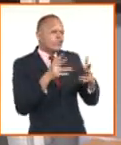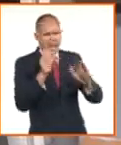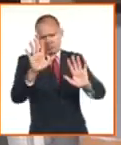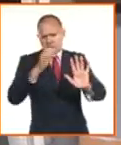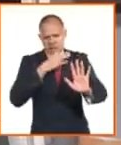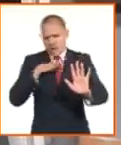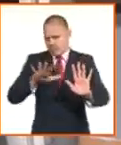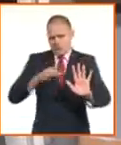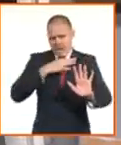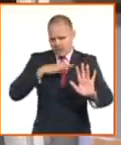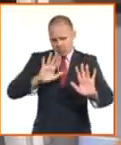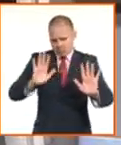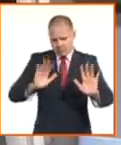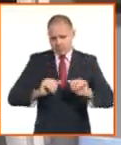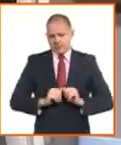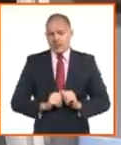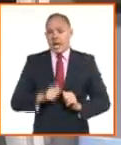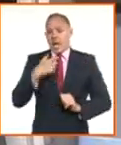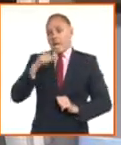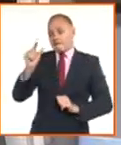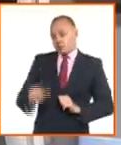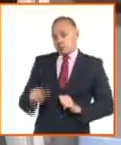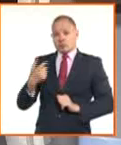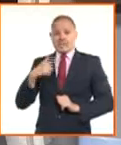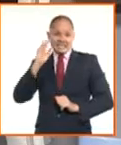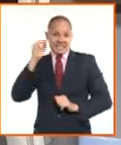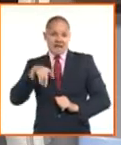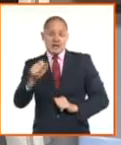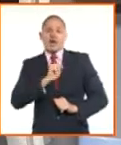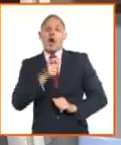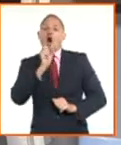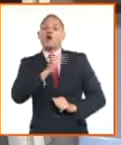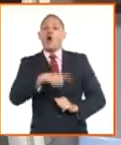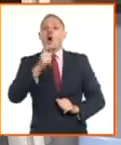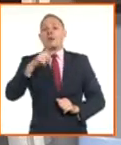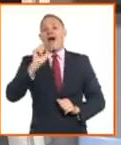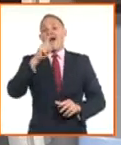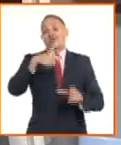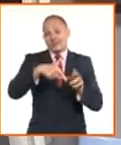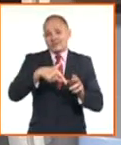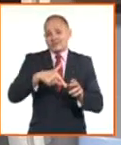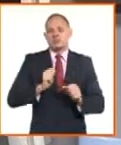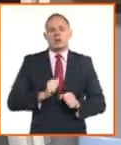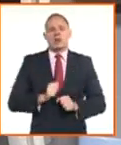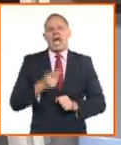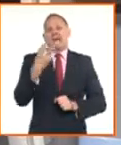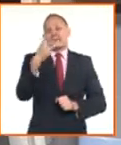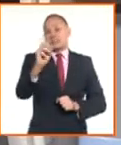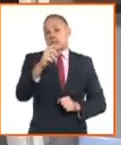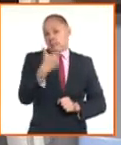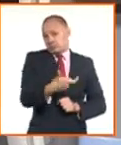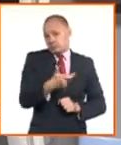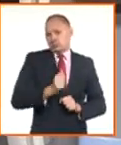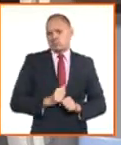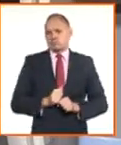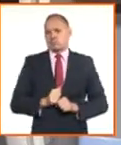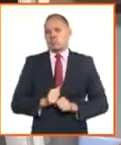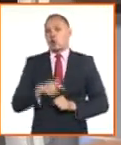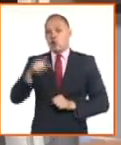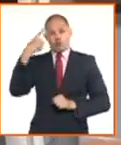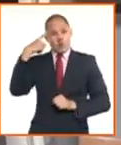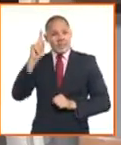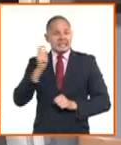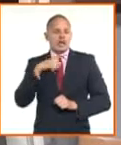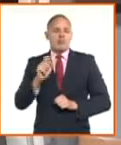que compra hoy 1 litro de gasolina a 30 pesos, si lo mides por el tipo de cambio 1 por 24,